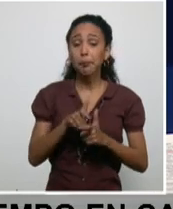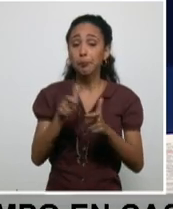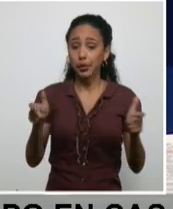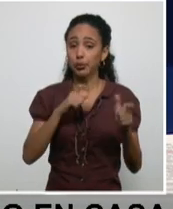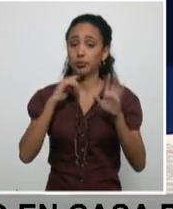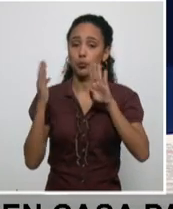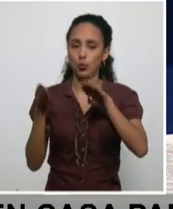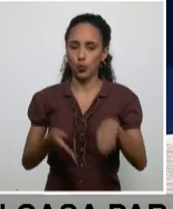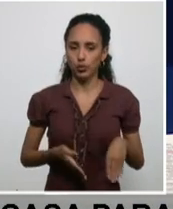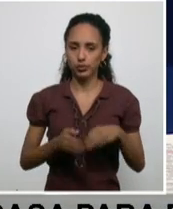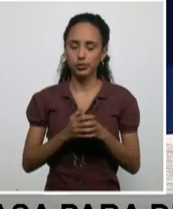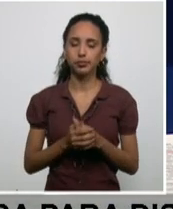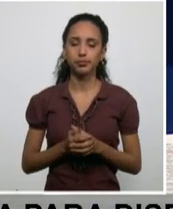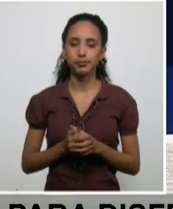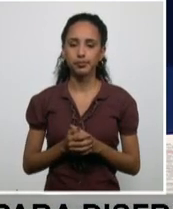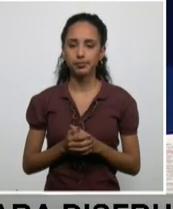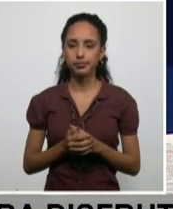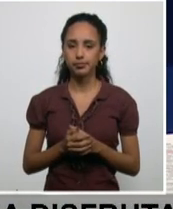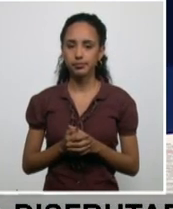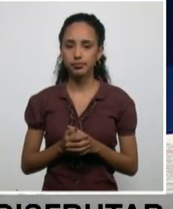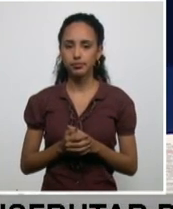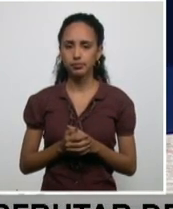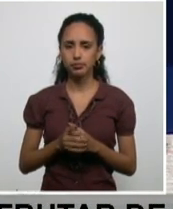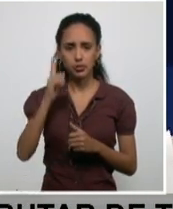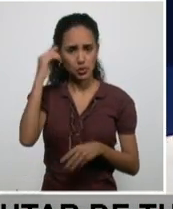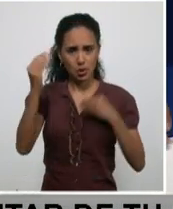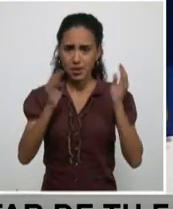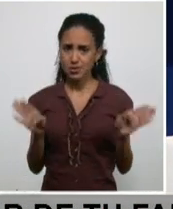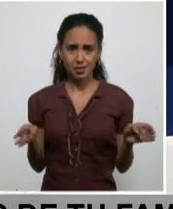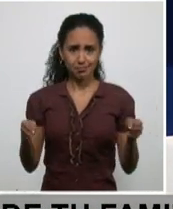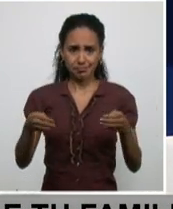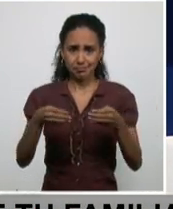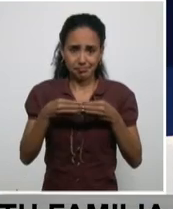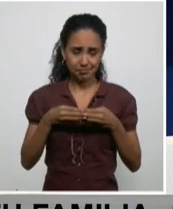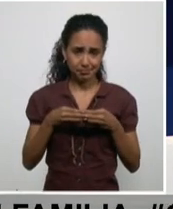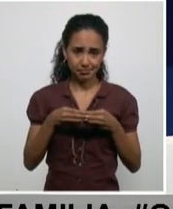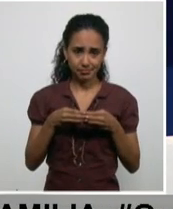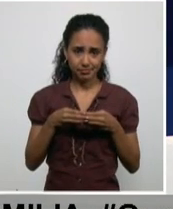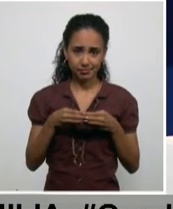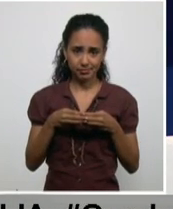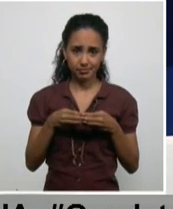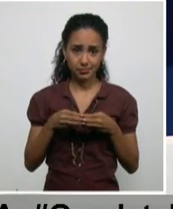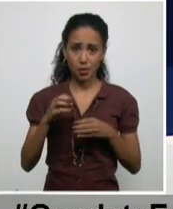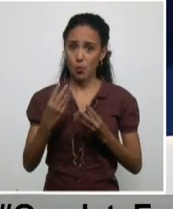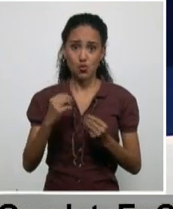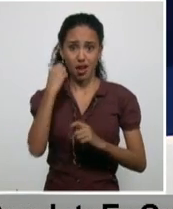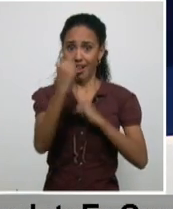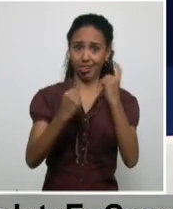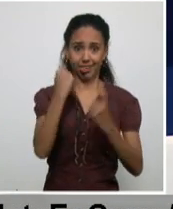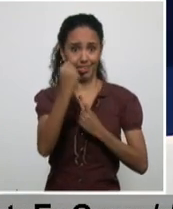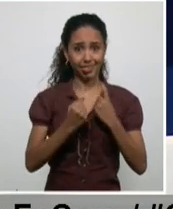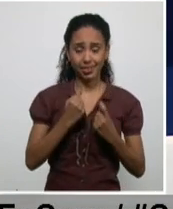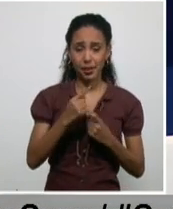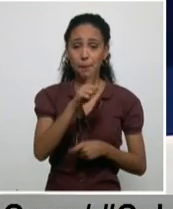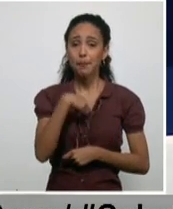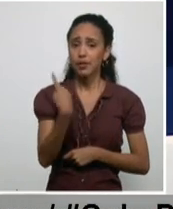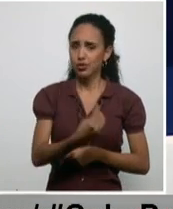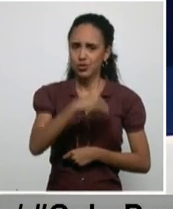mayor. Bueno, yo creo que hoy sí acabaron con nosotros en pregunta. De todas formas, para nosotros es un